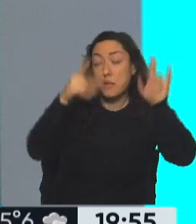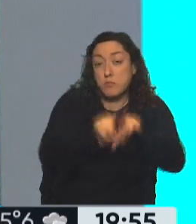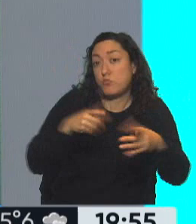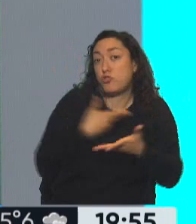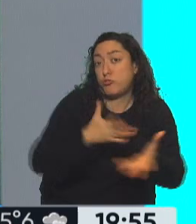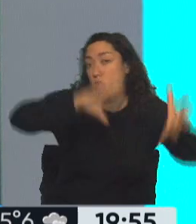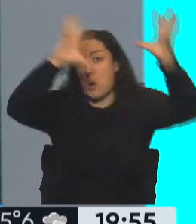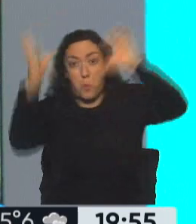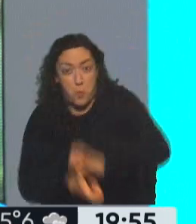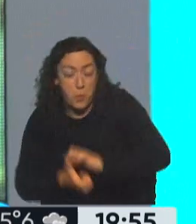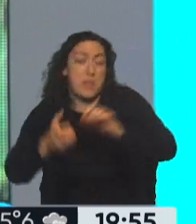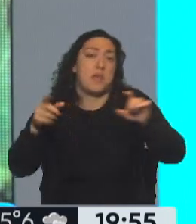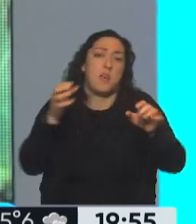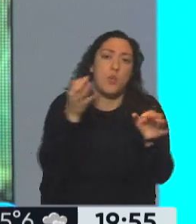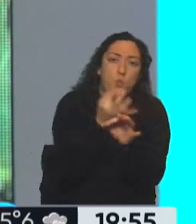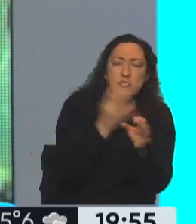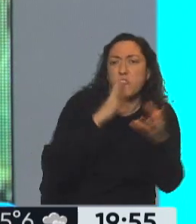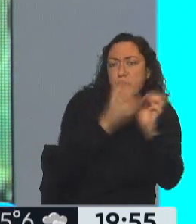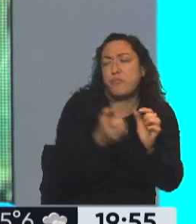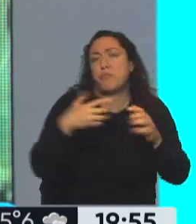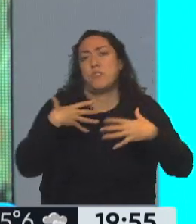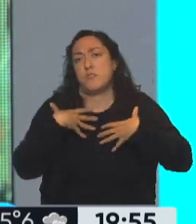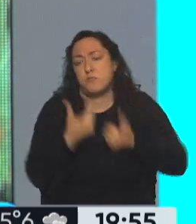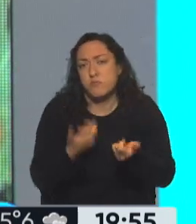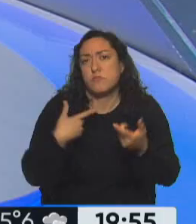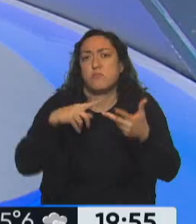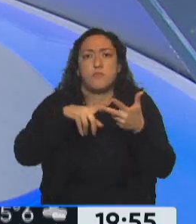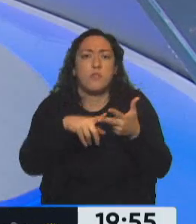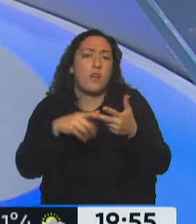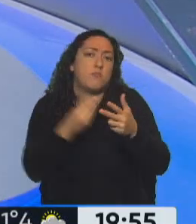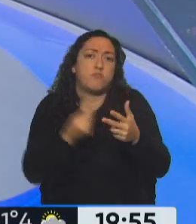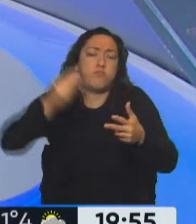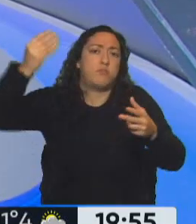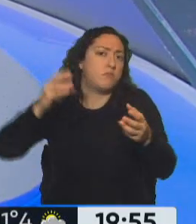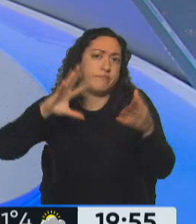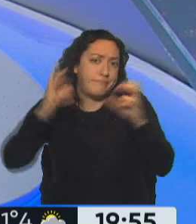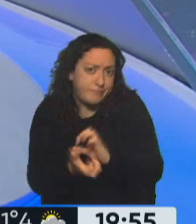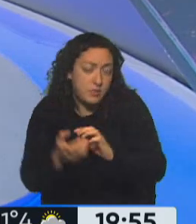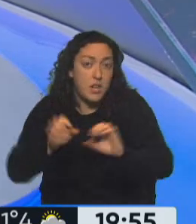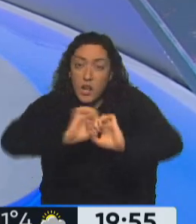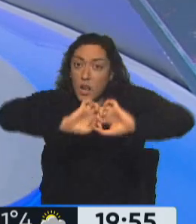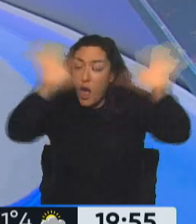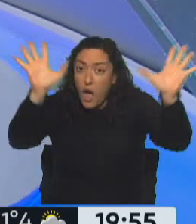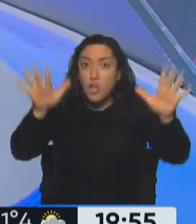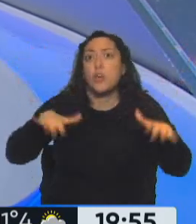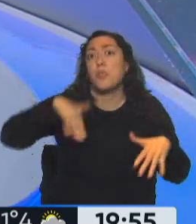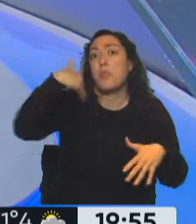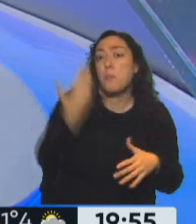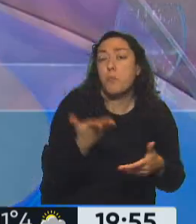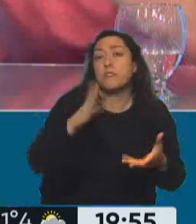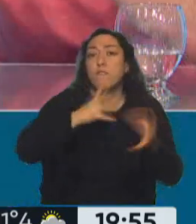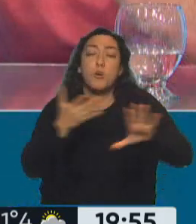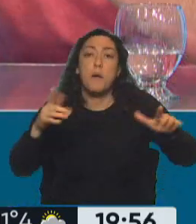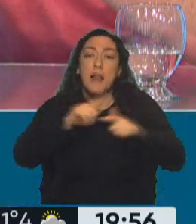argentina tal como la conocemos, chau educación, chau salud pública, chau movilidad social ascendente. Pero él lo tiene bien clarito. Y eso después lo degrada y lo baja en un